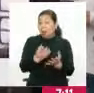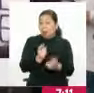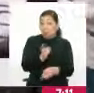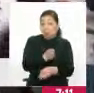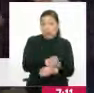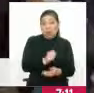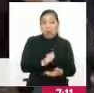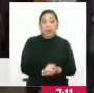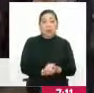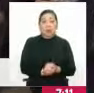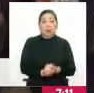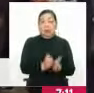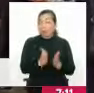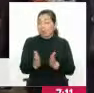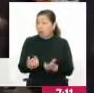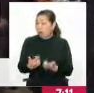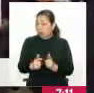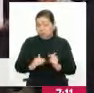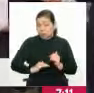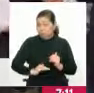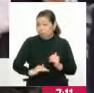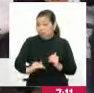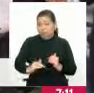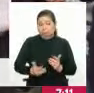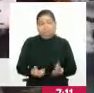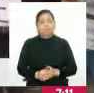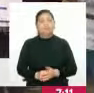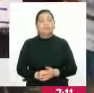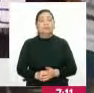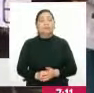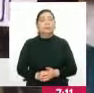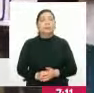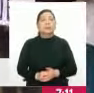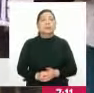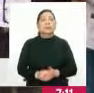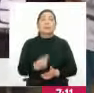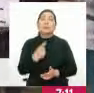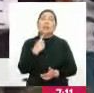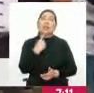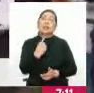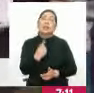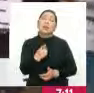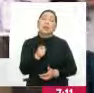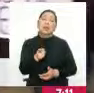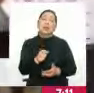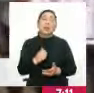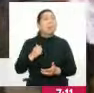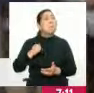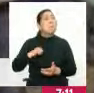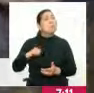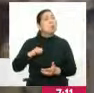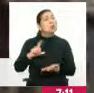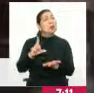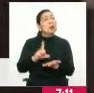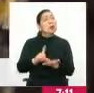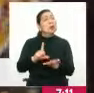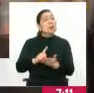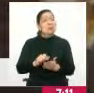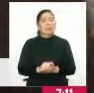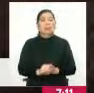peaje o que quiere pasar libremente por una vía auxiliar. Claro que sí, señor Álvaro Paz de la Barra. Dice la Municipalidad de Lima